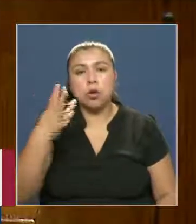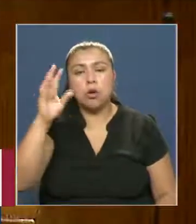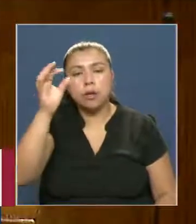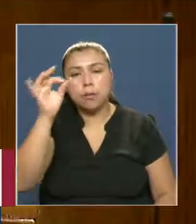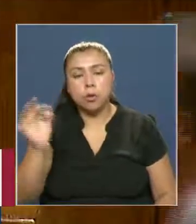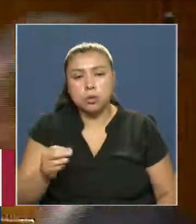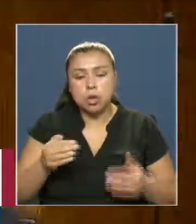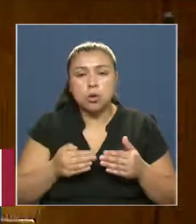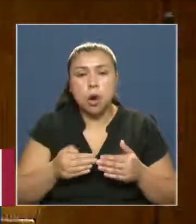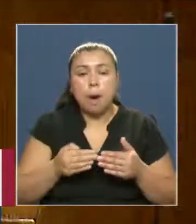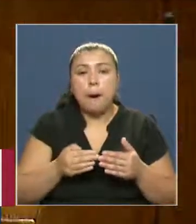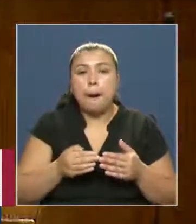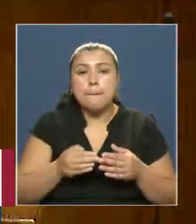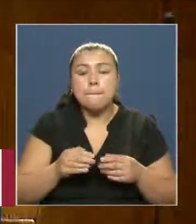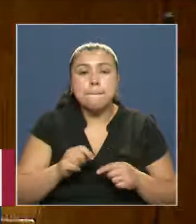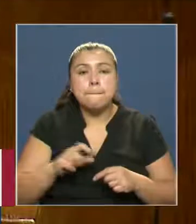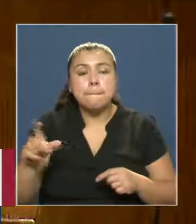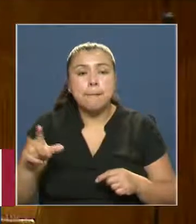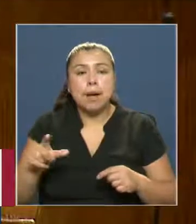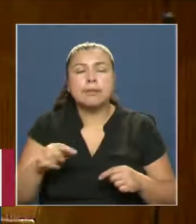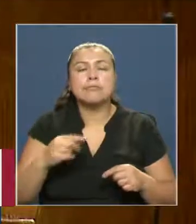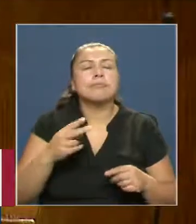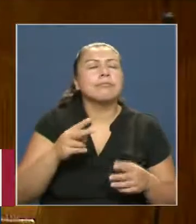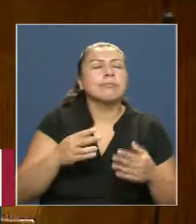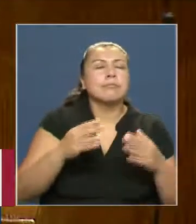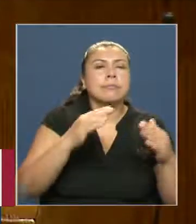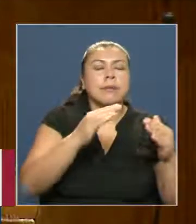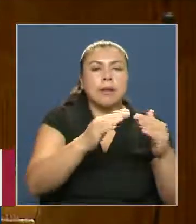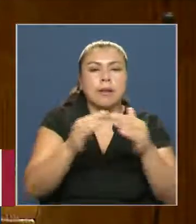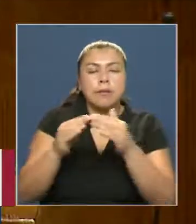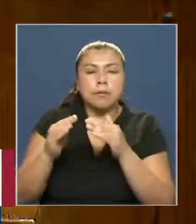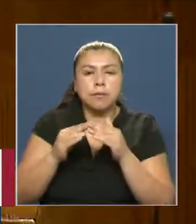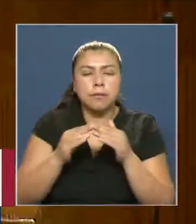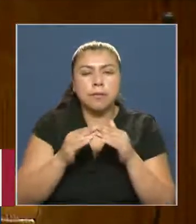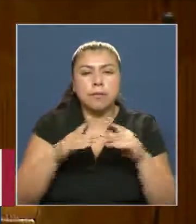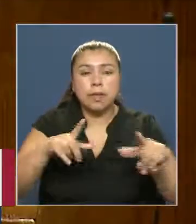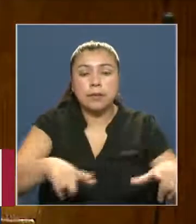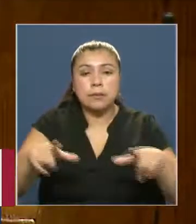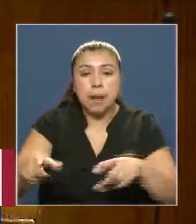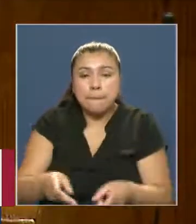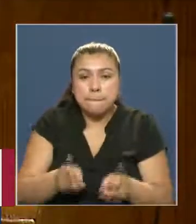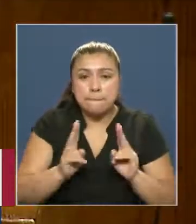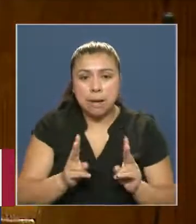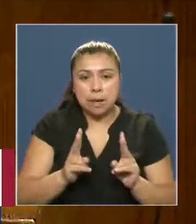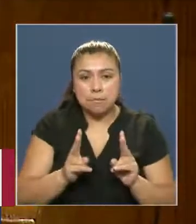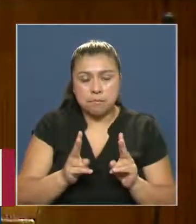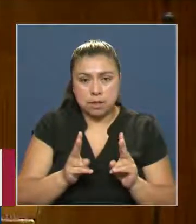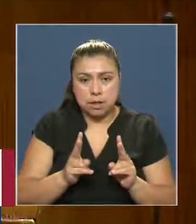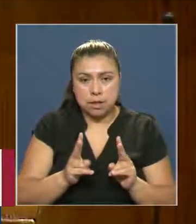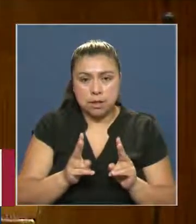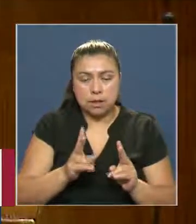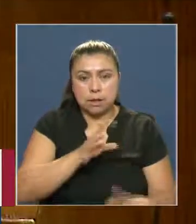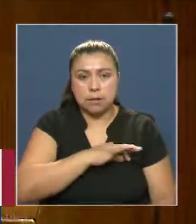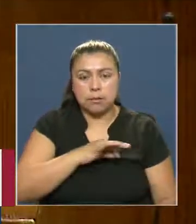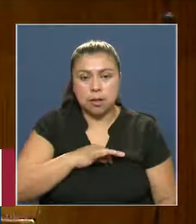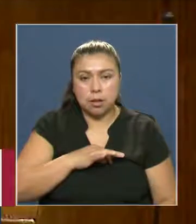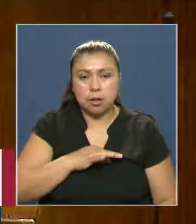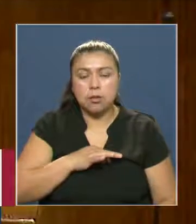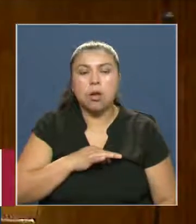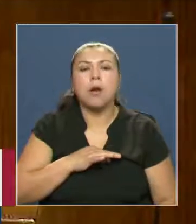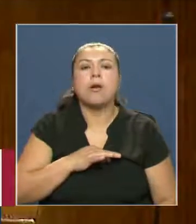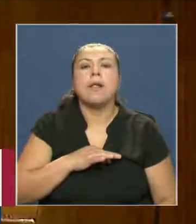de residentes que deben habitar en los lotes del asentamiento, permitiendo en los restantes que el Ministerio de Bienes